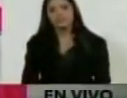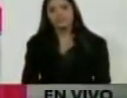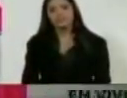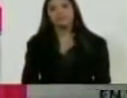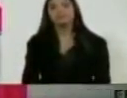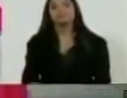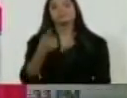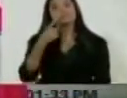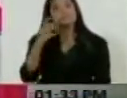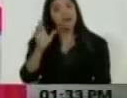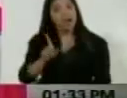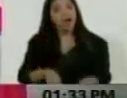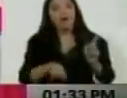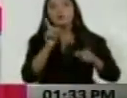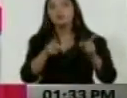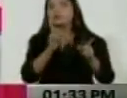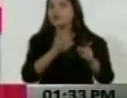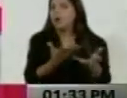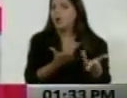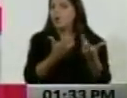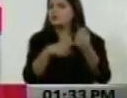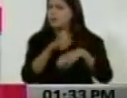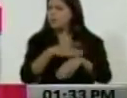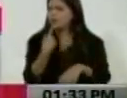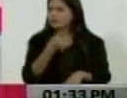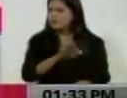Ajá, dicen algunos de ustedes, me tienen que contar porque dice ajá.